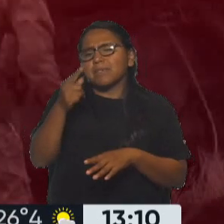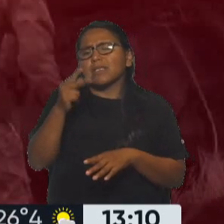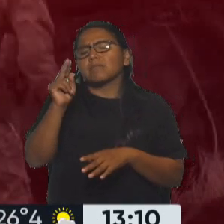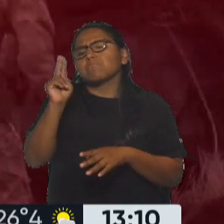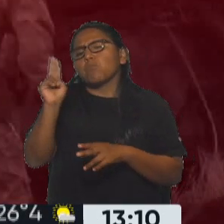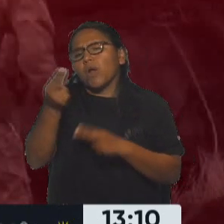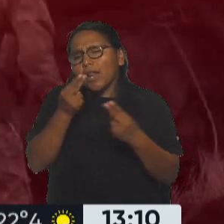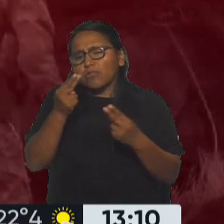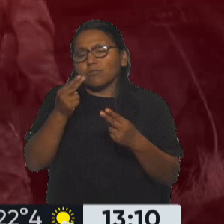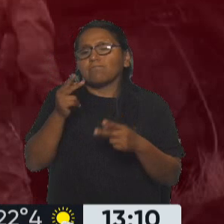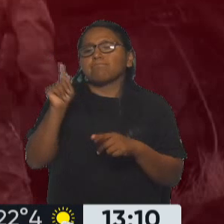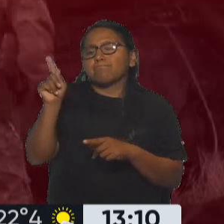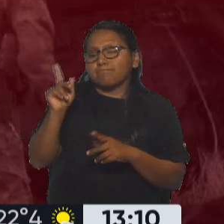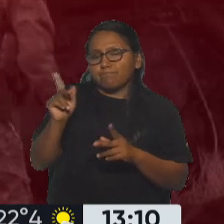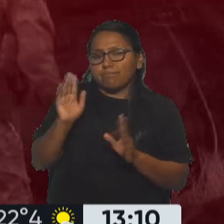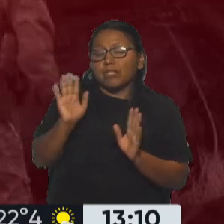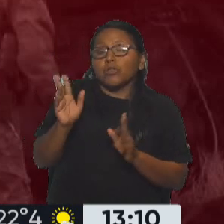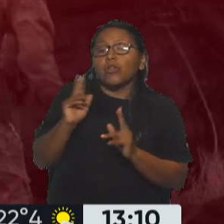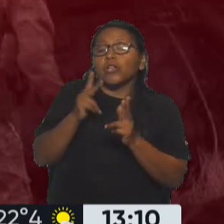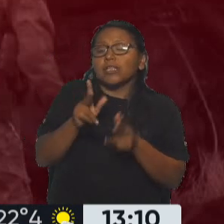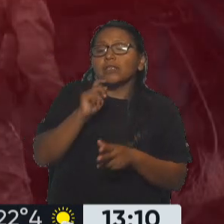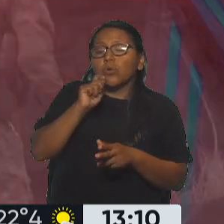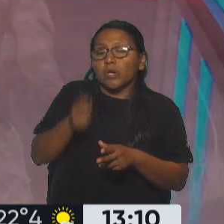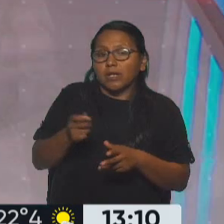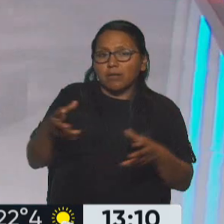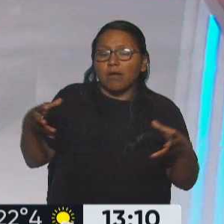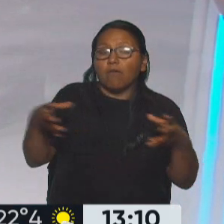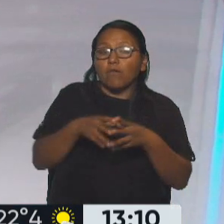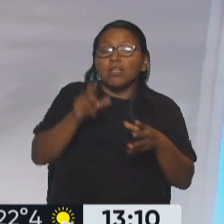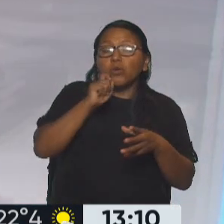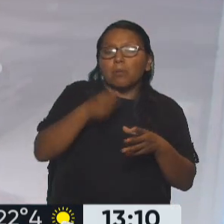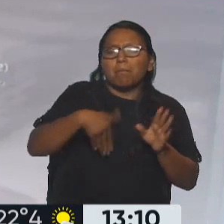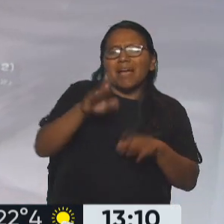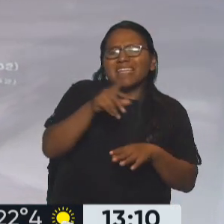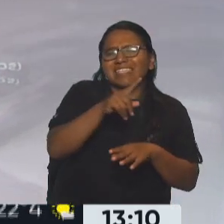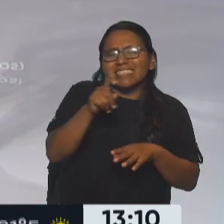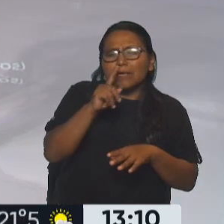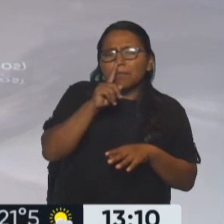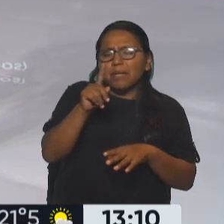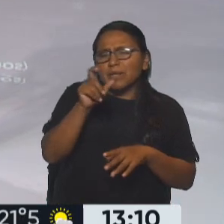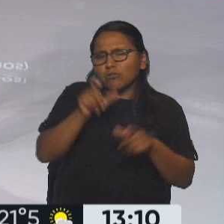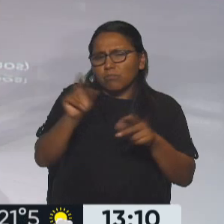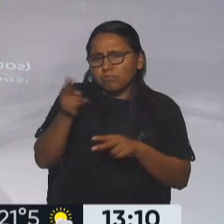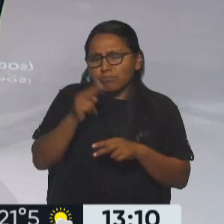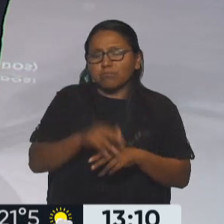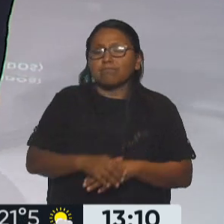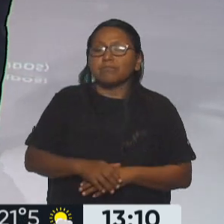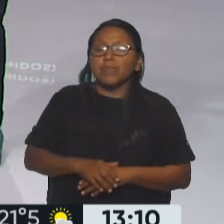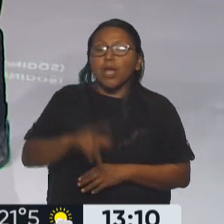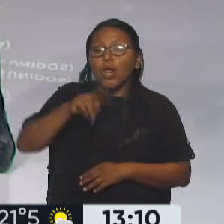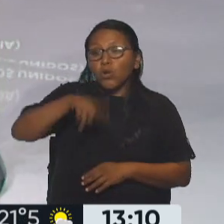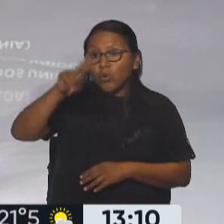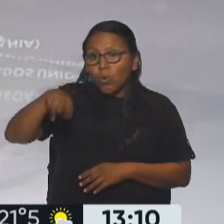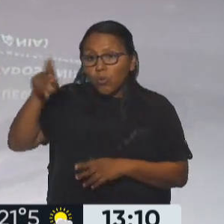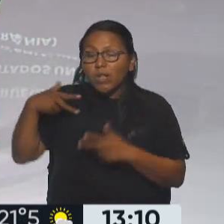fuente llega desde Ucrania. Fuerzas ucranianas, más de 100.000 muertos y heridos, la fuente es Noruega. Vamos a hablar